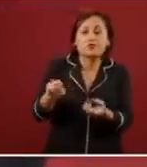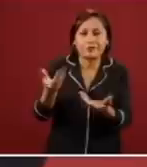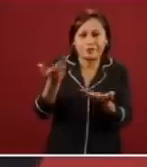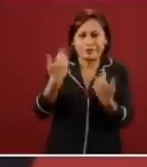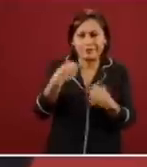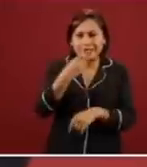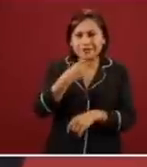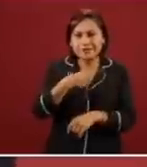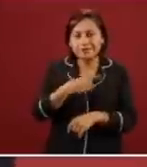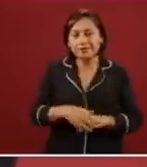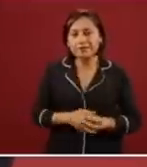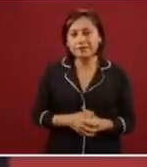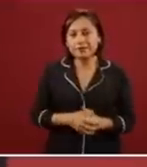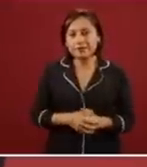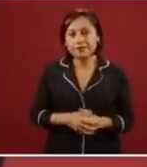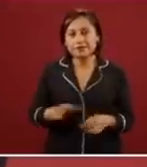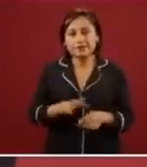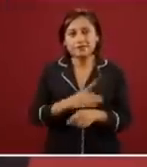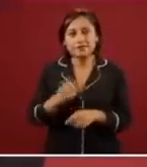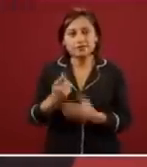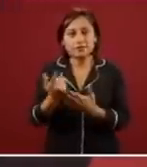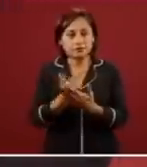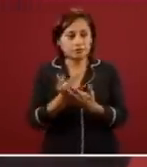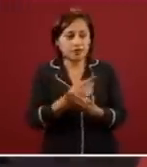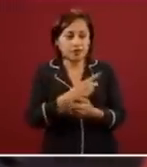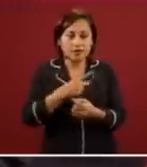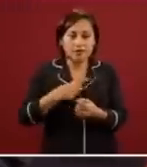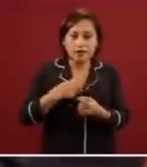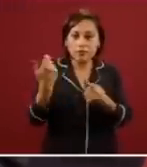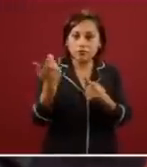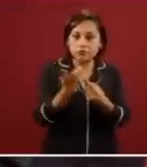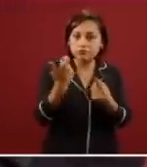que sus deudas.